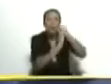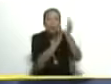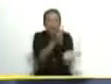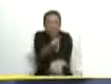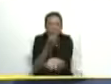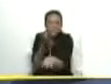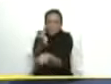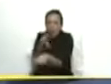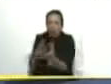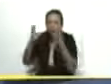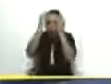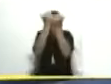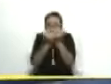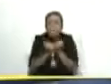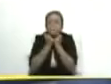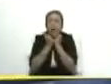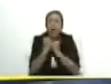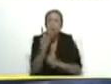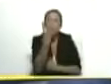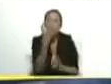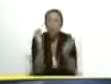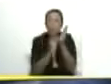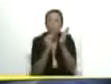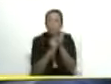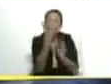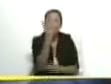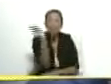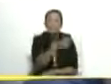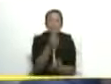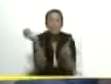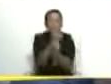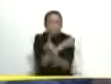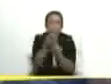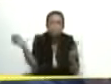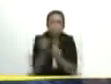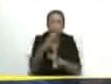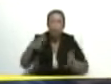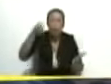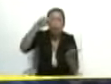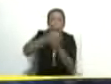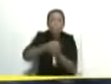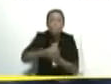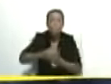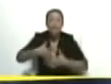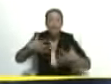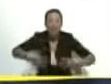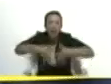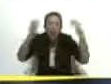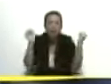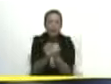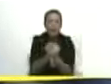guarimbas, 4 meses de violencia, de intento de golpe de Estado, de guerra civil,